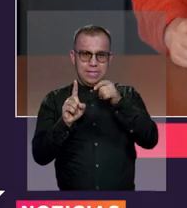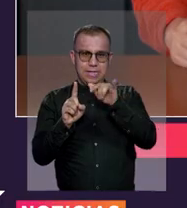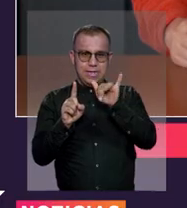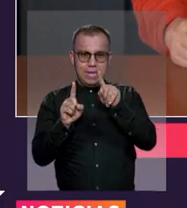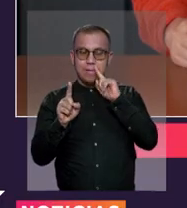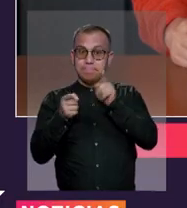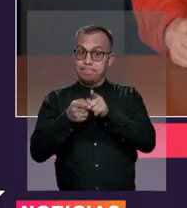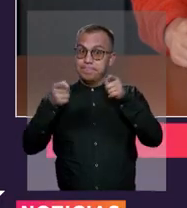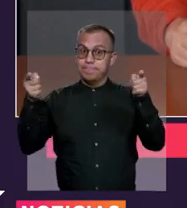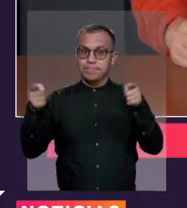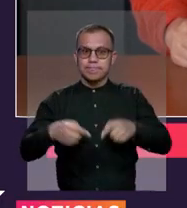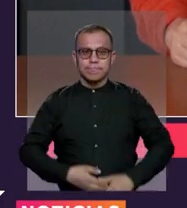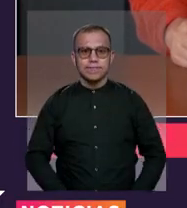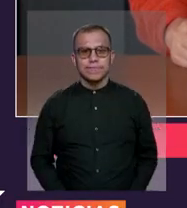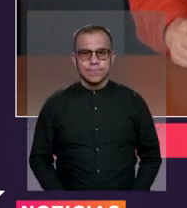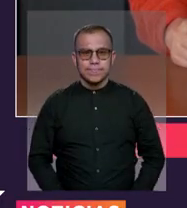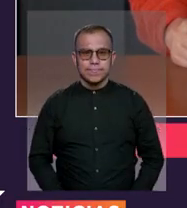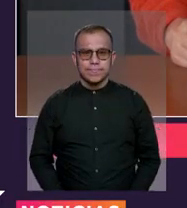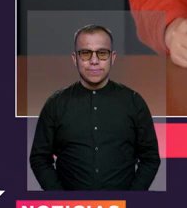Angie.